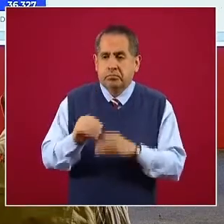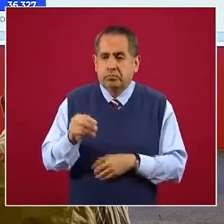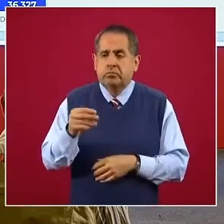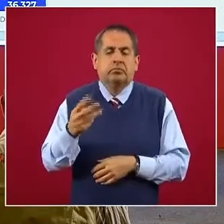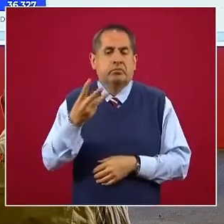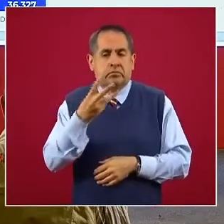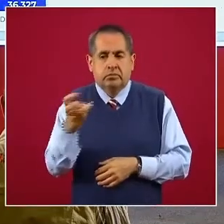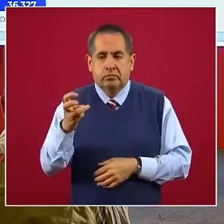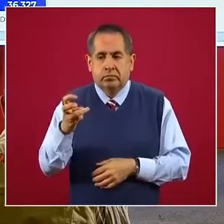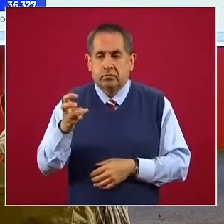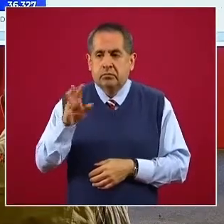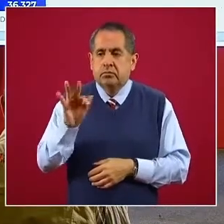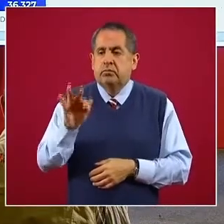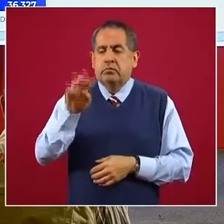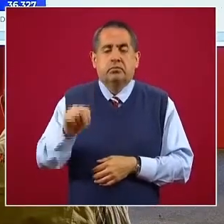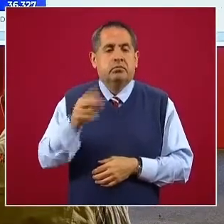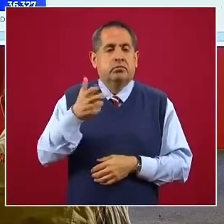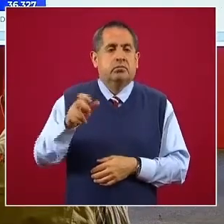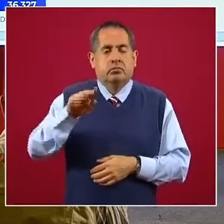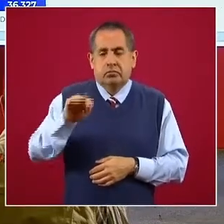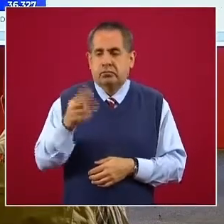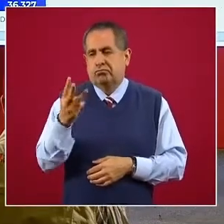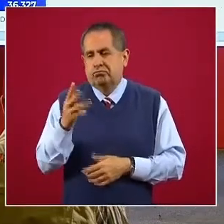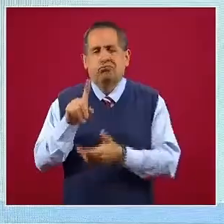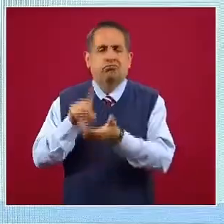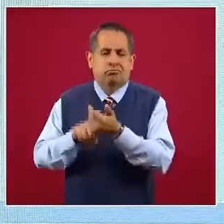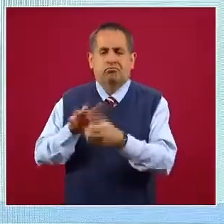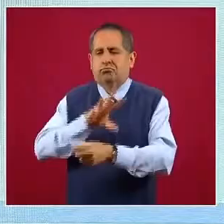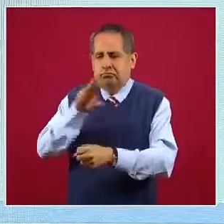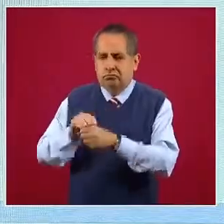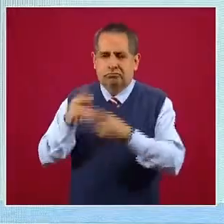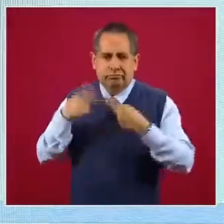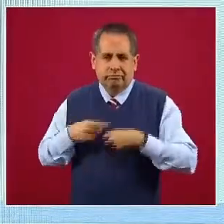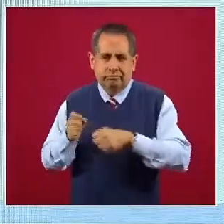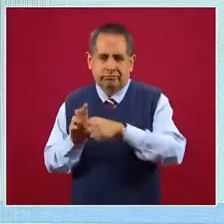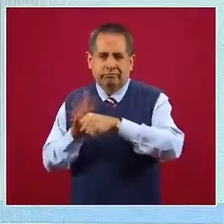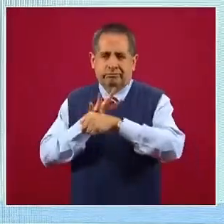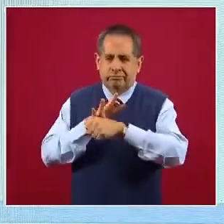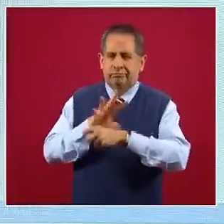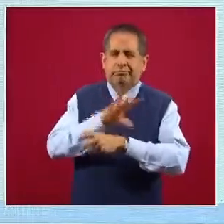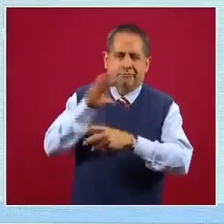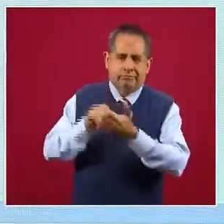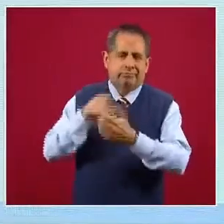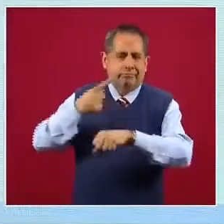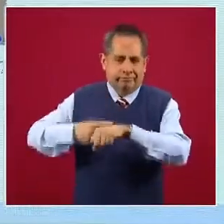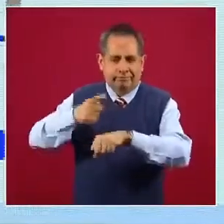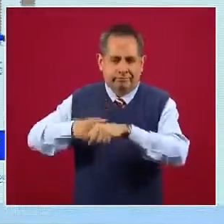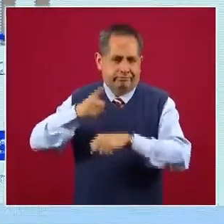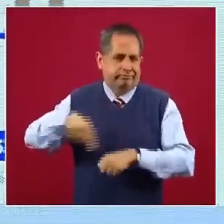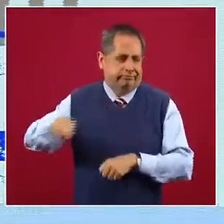número podemos estimar que muy probablemente en México ya tenemos